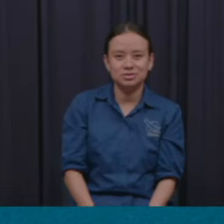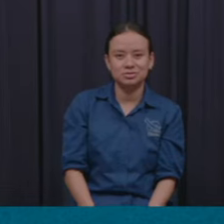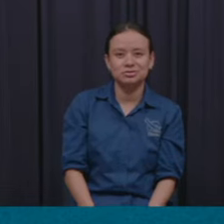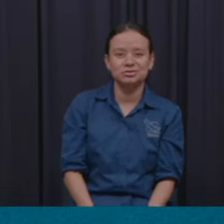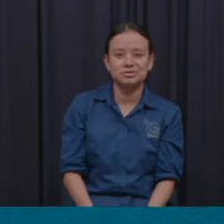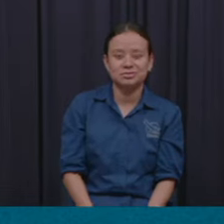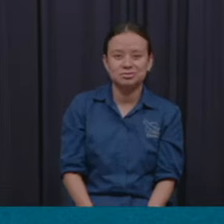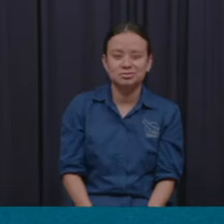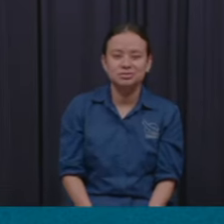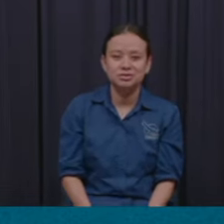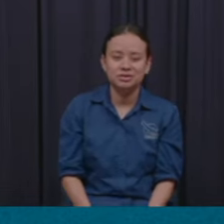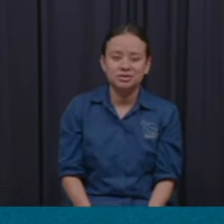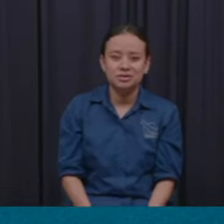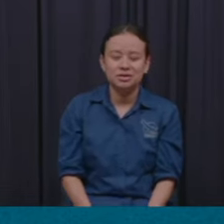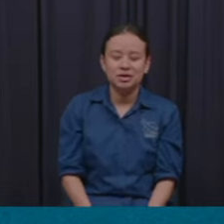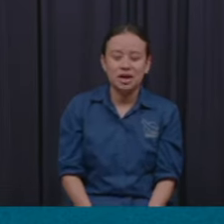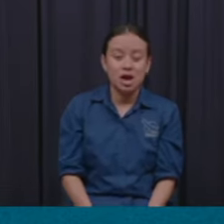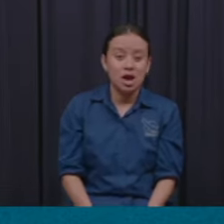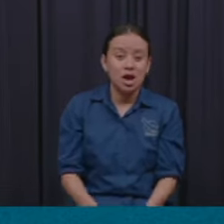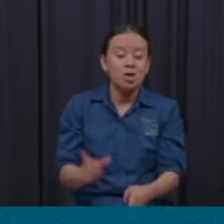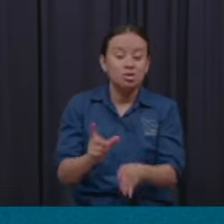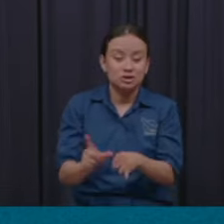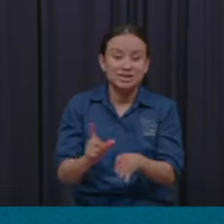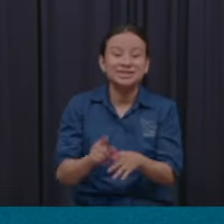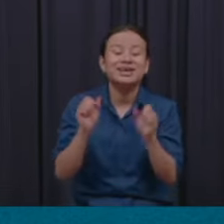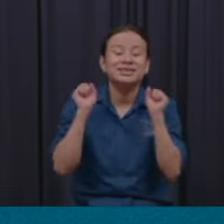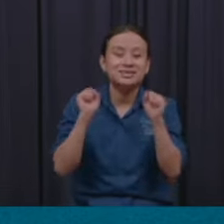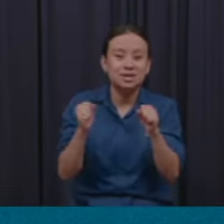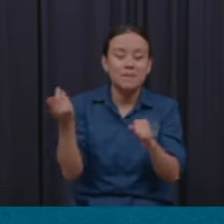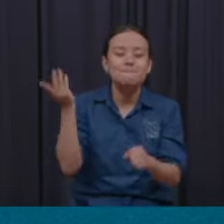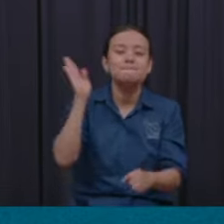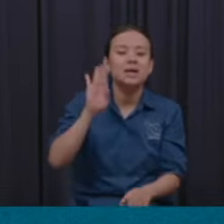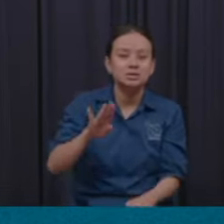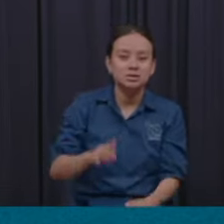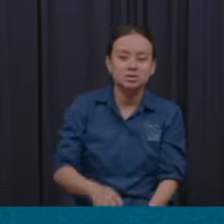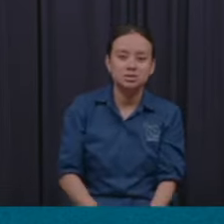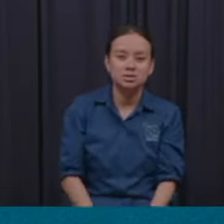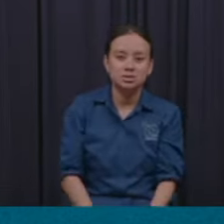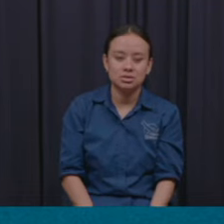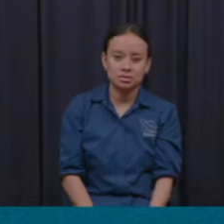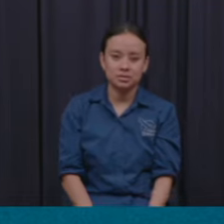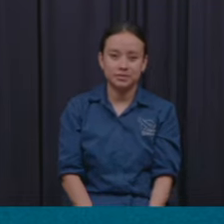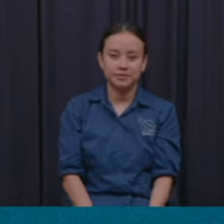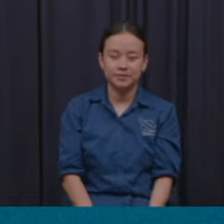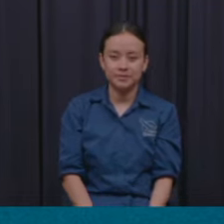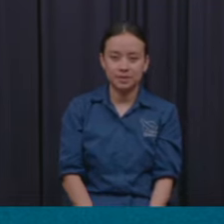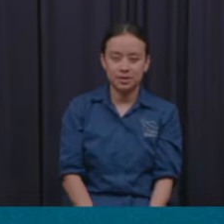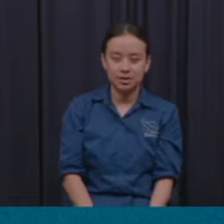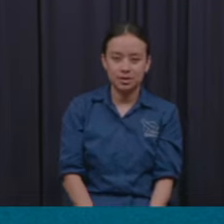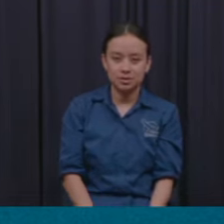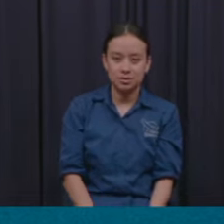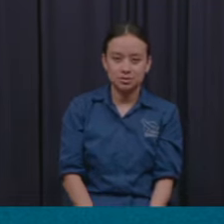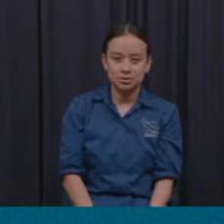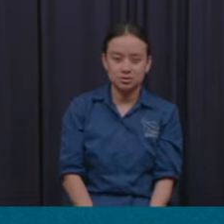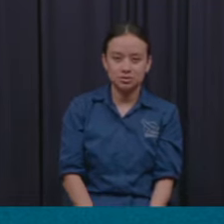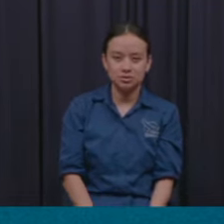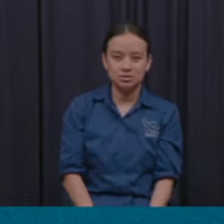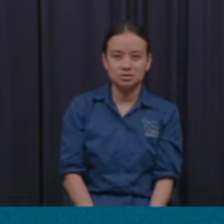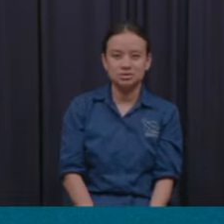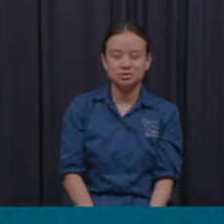Pero yo estoy hablando de cosas que realmente pasan, que realmente ocurren. Telequinesias, ¿qué es